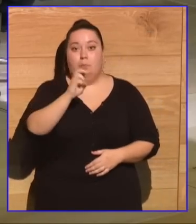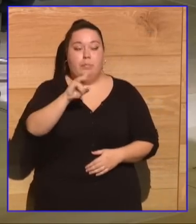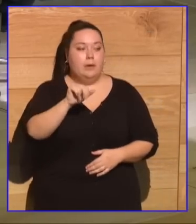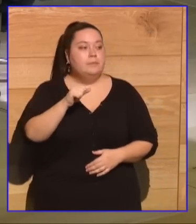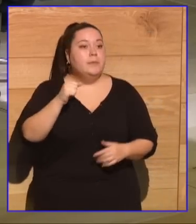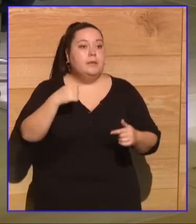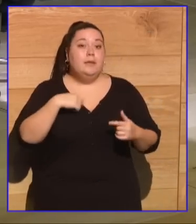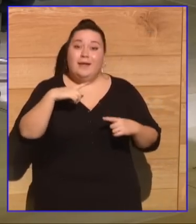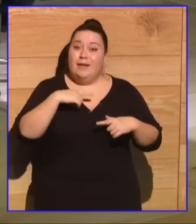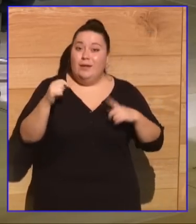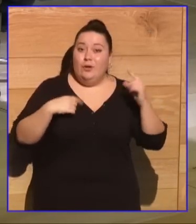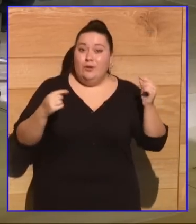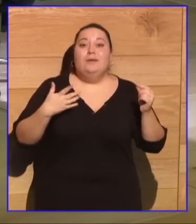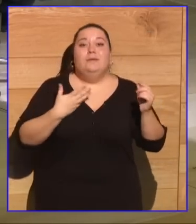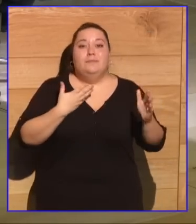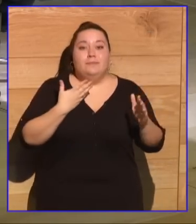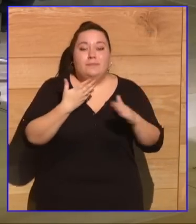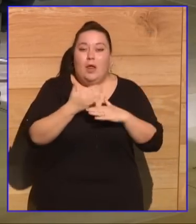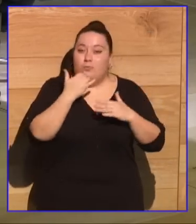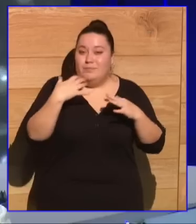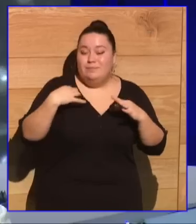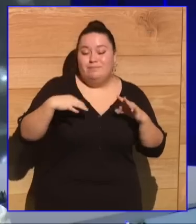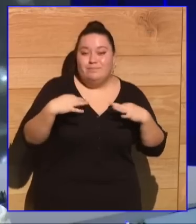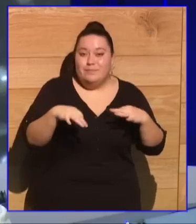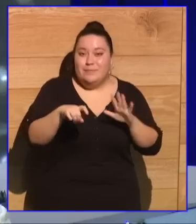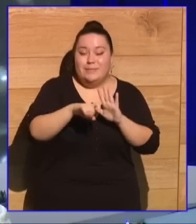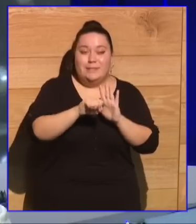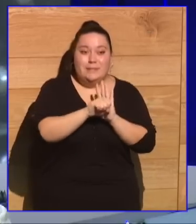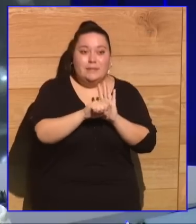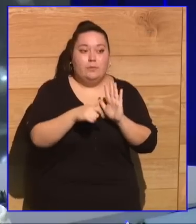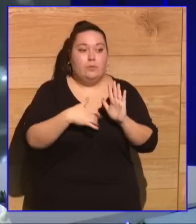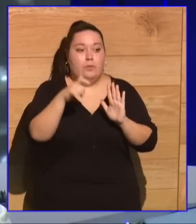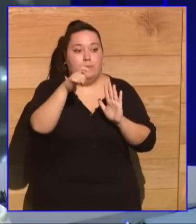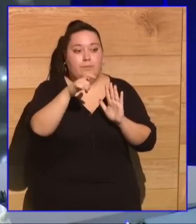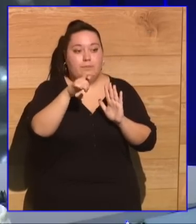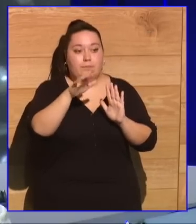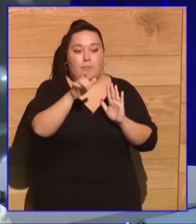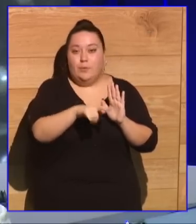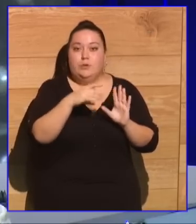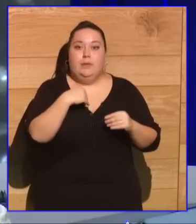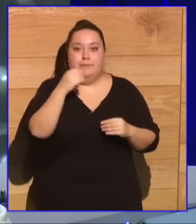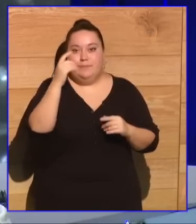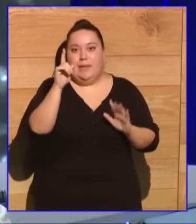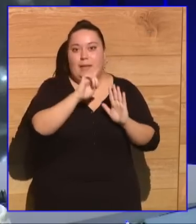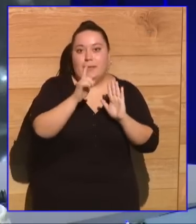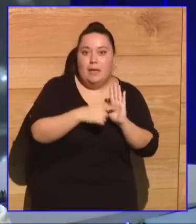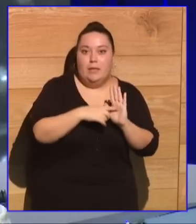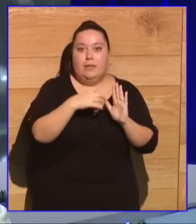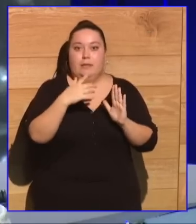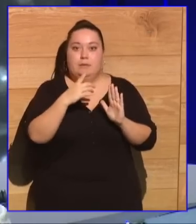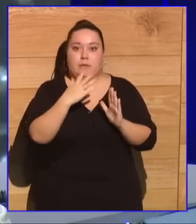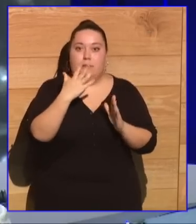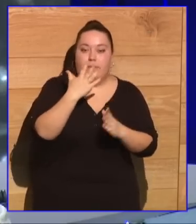película hollywoodiense de cómo alguien llega a la conclusión de que las leyes, después de siglos de ensayo y error, se